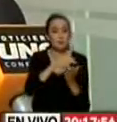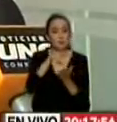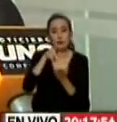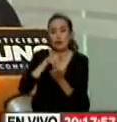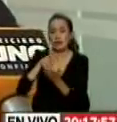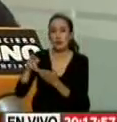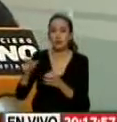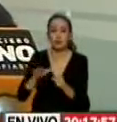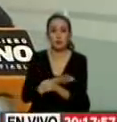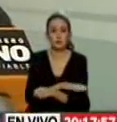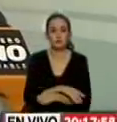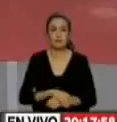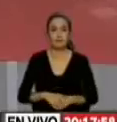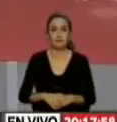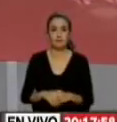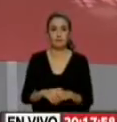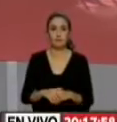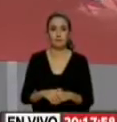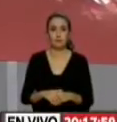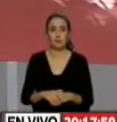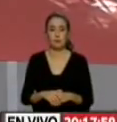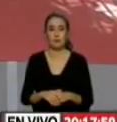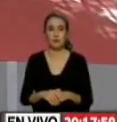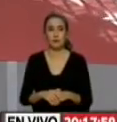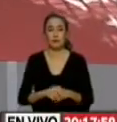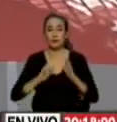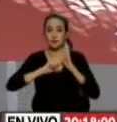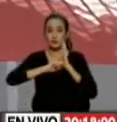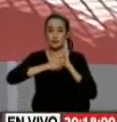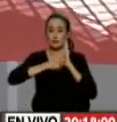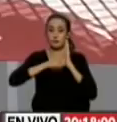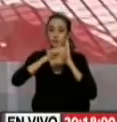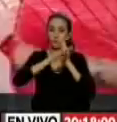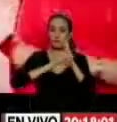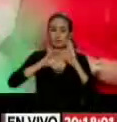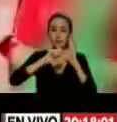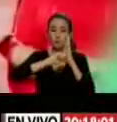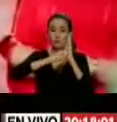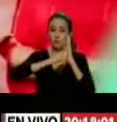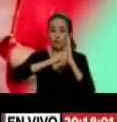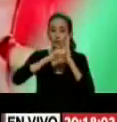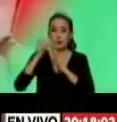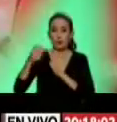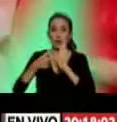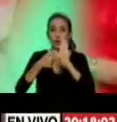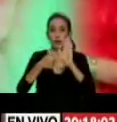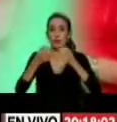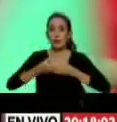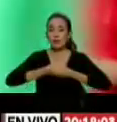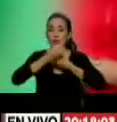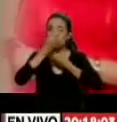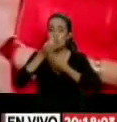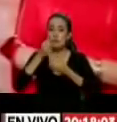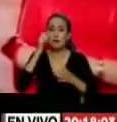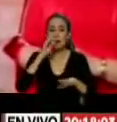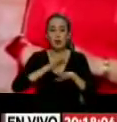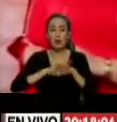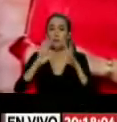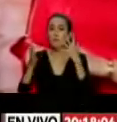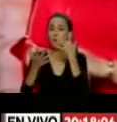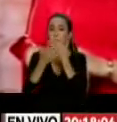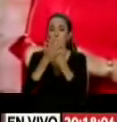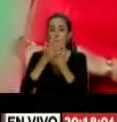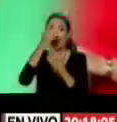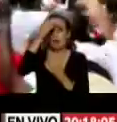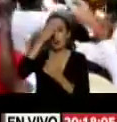esas consecuencias. La Contraloría General del Estado presentó un informe con indicios de responsabilidad penal en contra